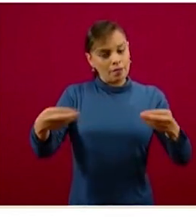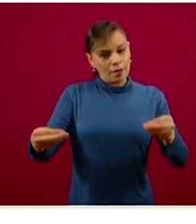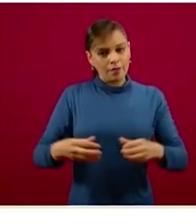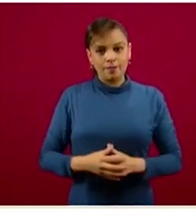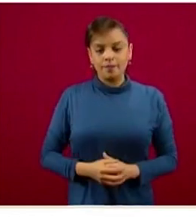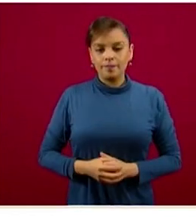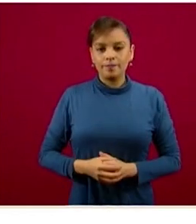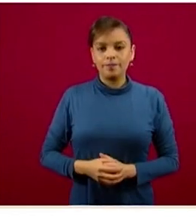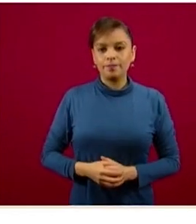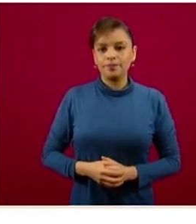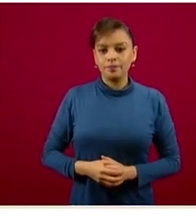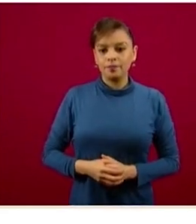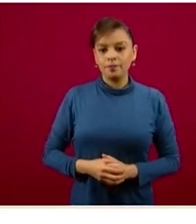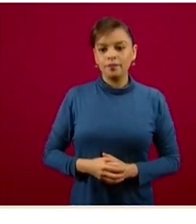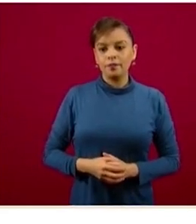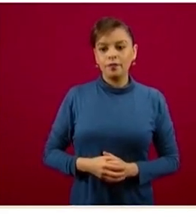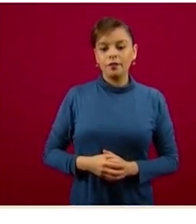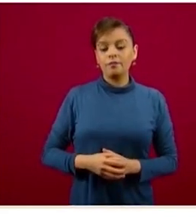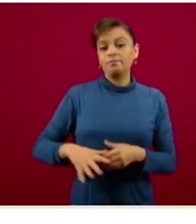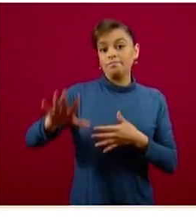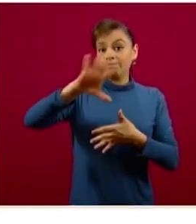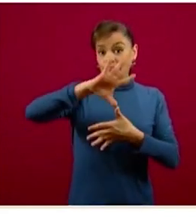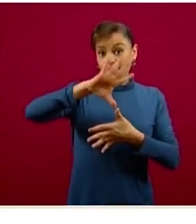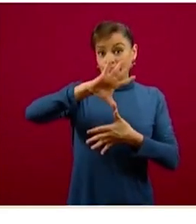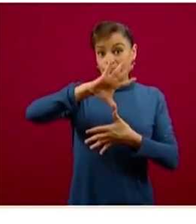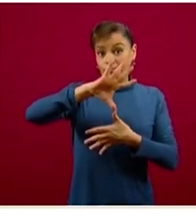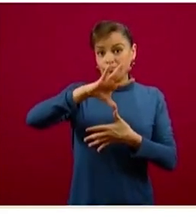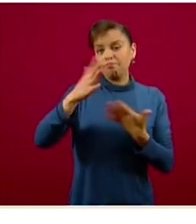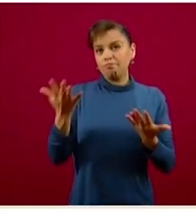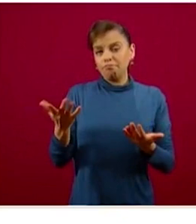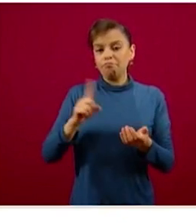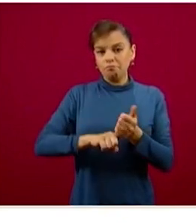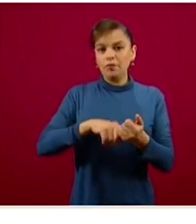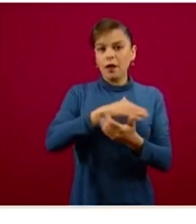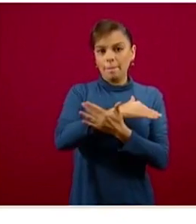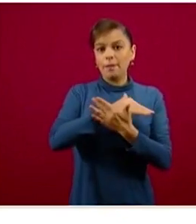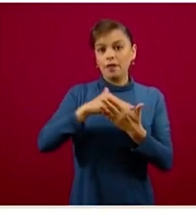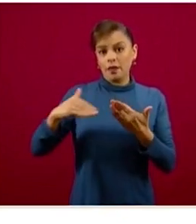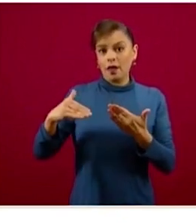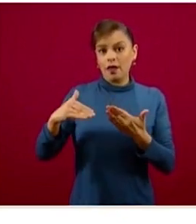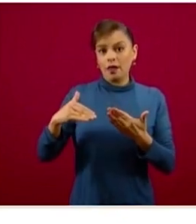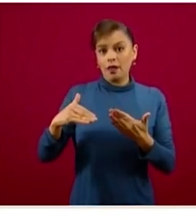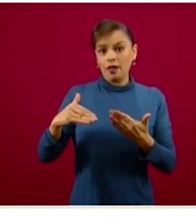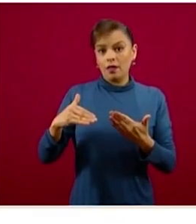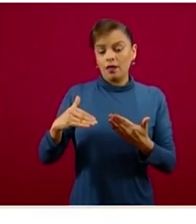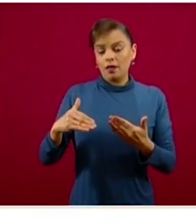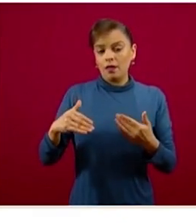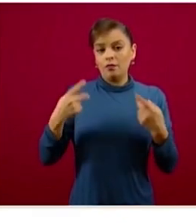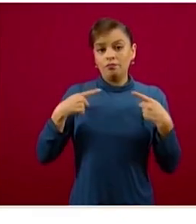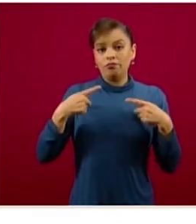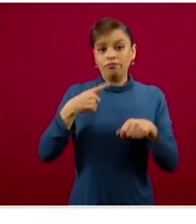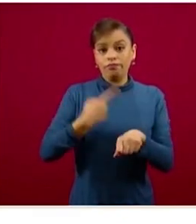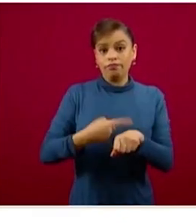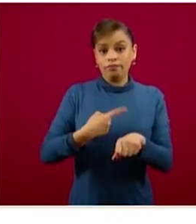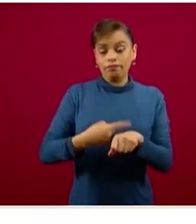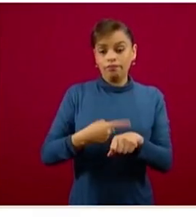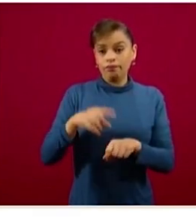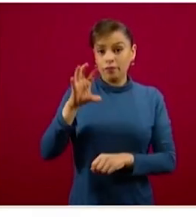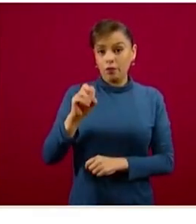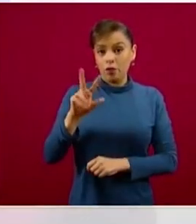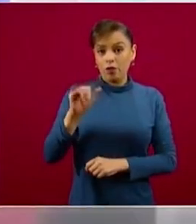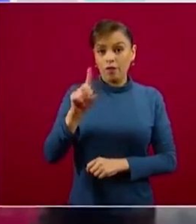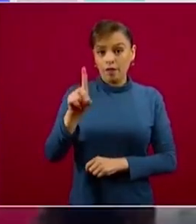en el continente americano prácticamente la mitad de los casos de kobe que han ocurrido desde el inicio de la epidemia